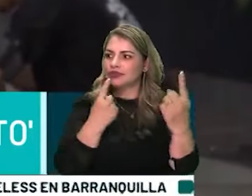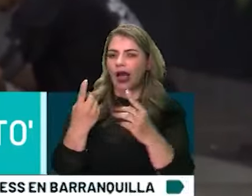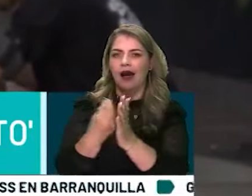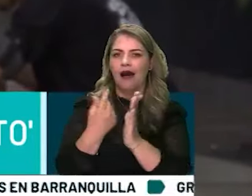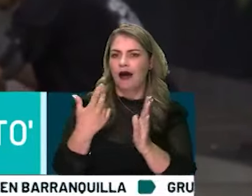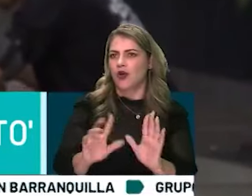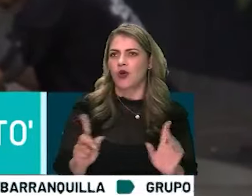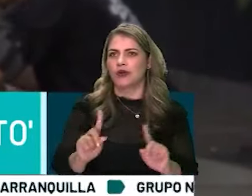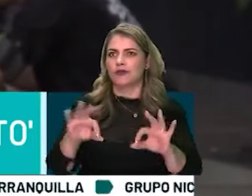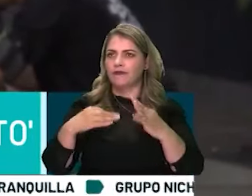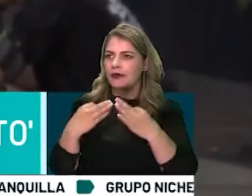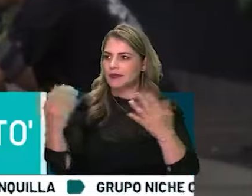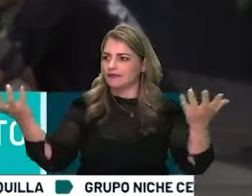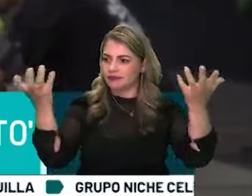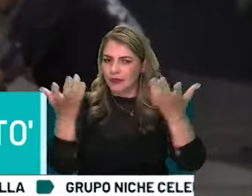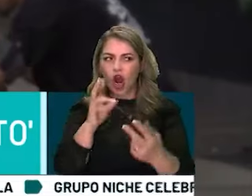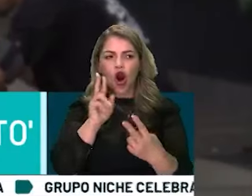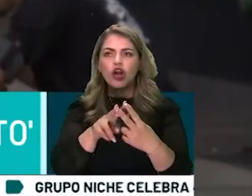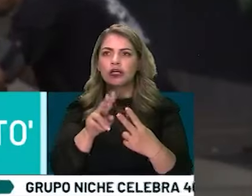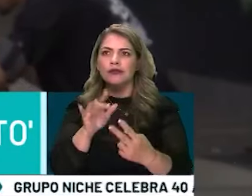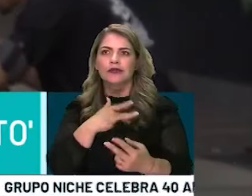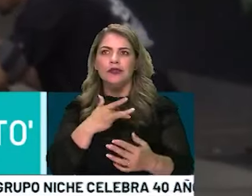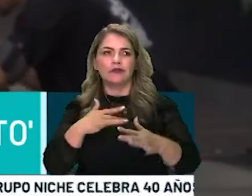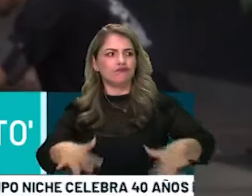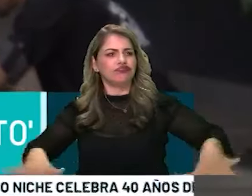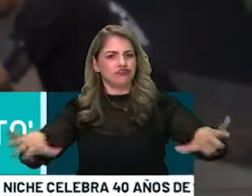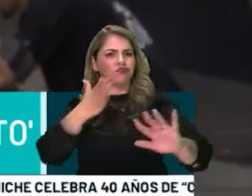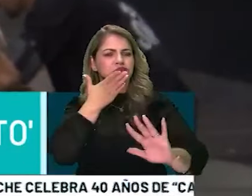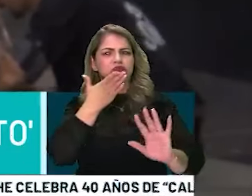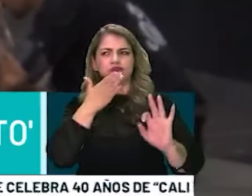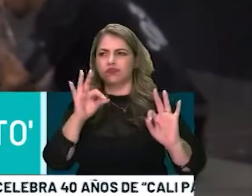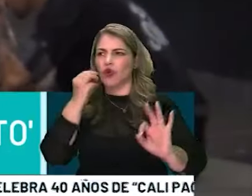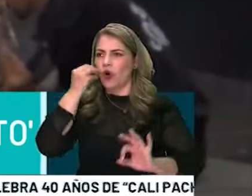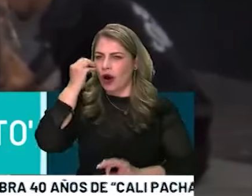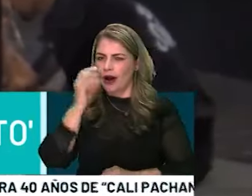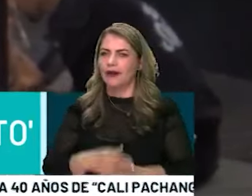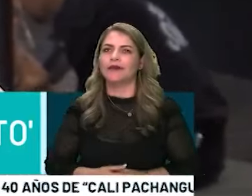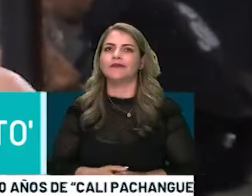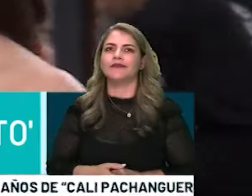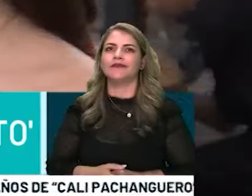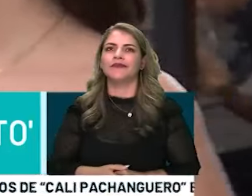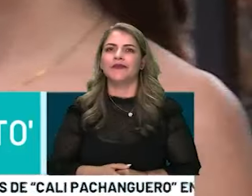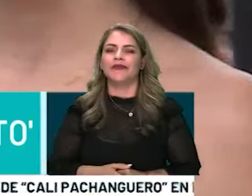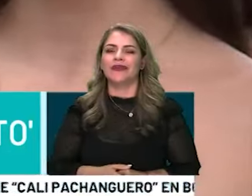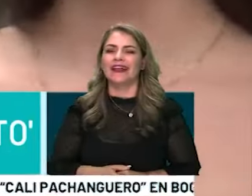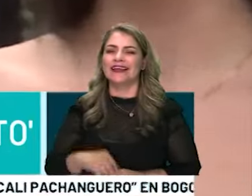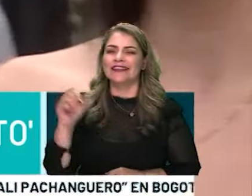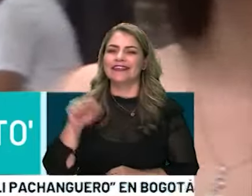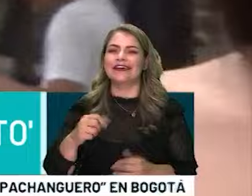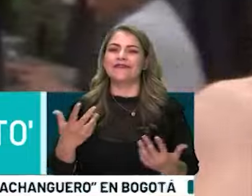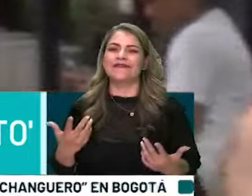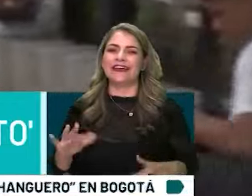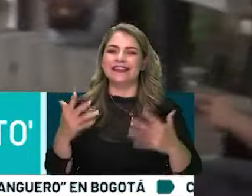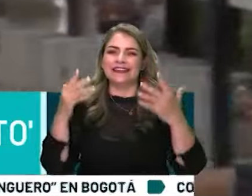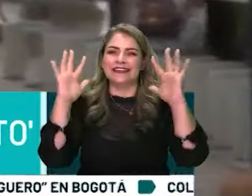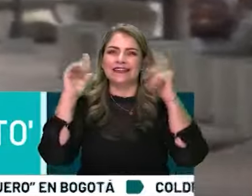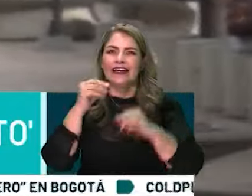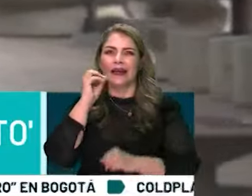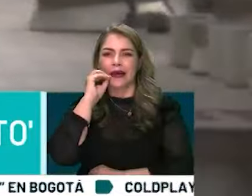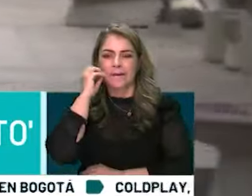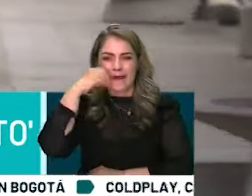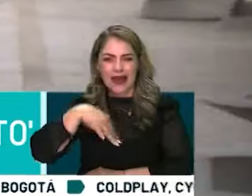familias vengan, nos conozcan y sientan que eso también es parte de su hogar. Eso es entonces el Festival Envigado al Plato, así que los invitamos.